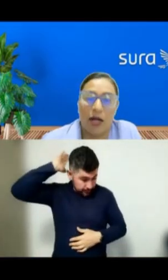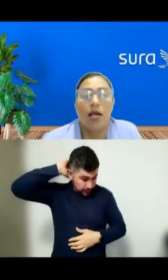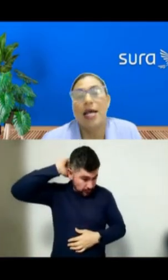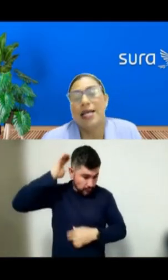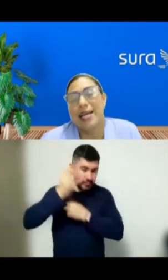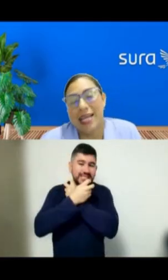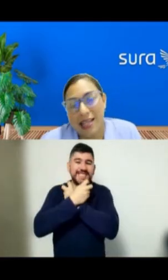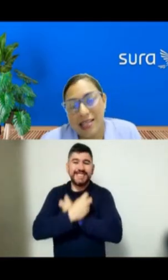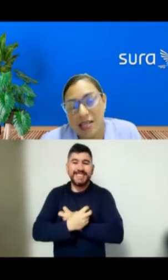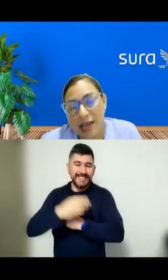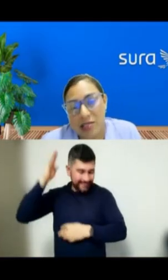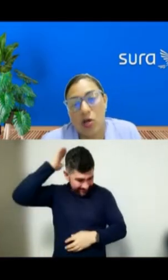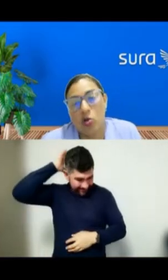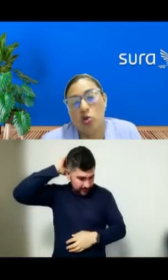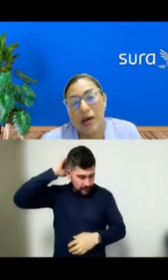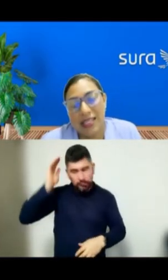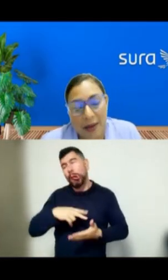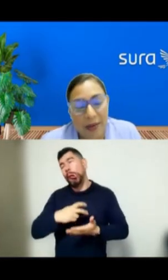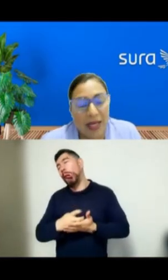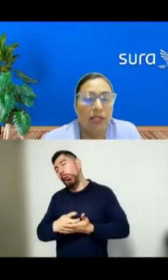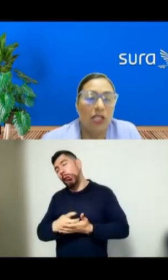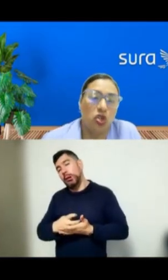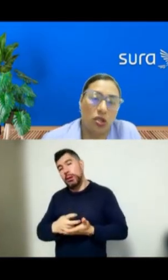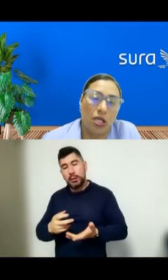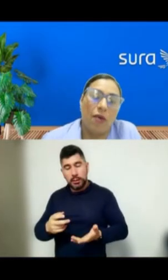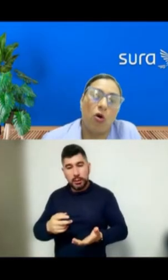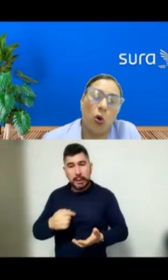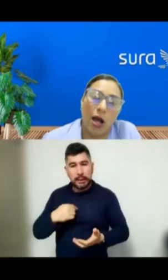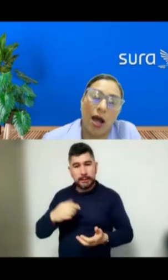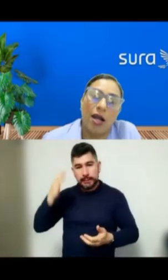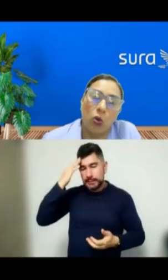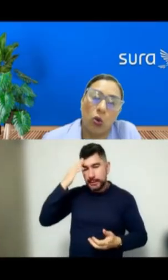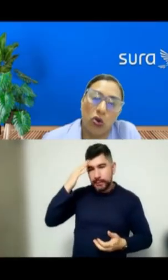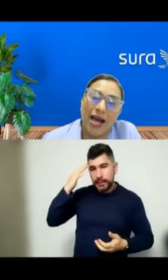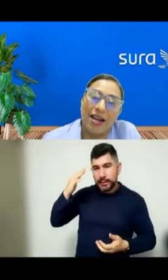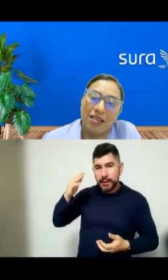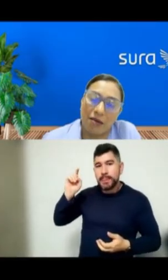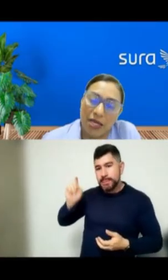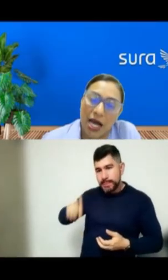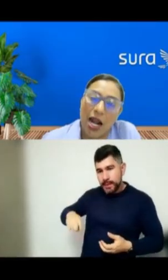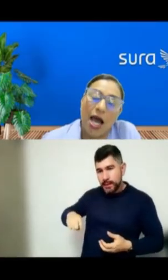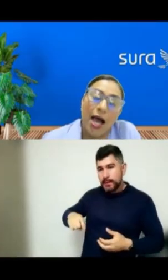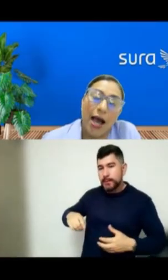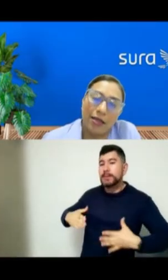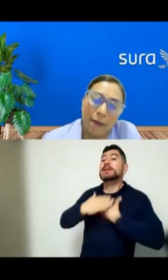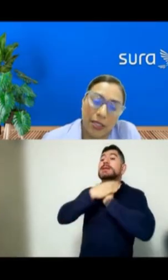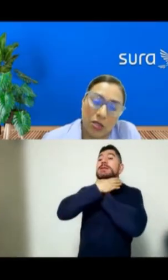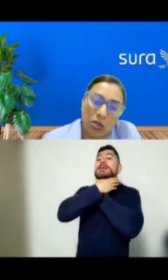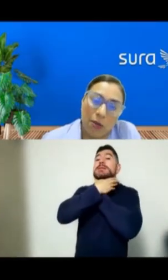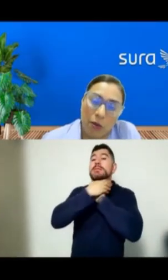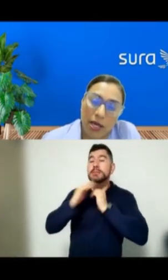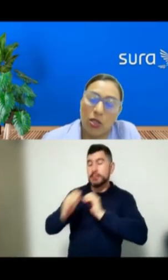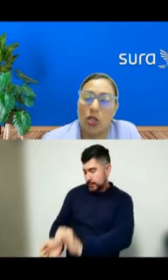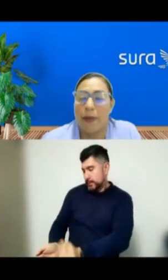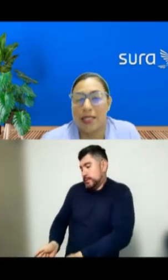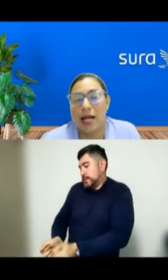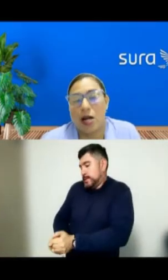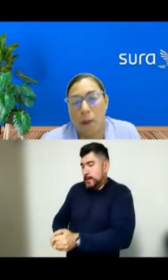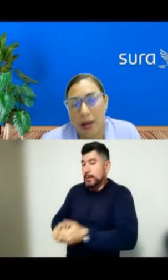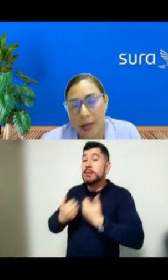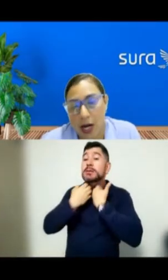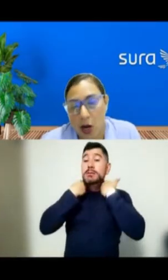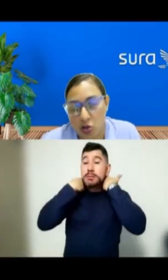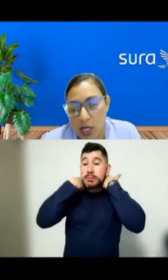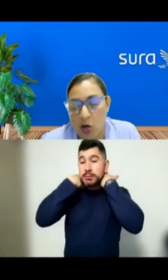columna vertebral. ¿Qué quiere decir eso? Que automáticamente yo debo colocarle un collar cervical a esta persona al momento